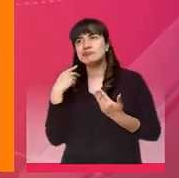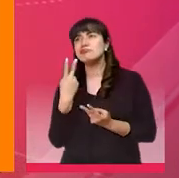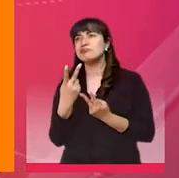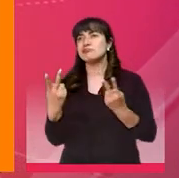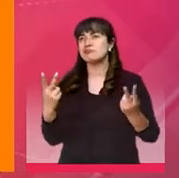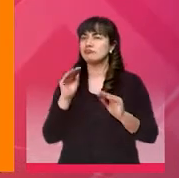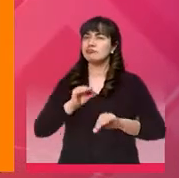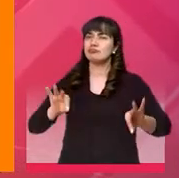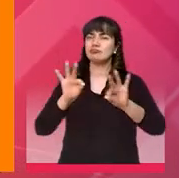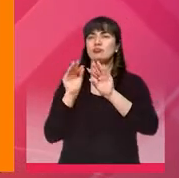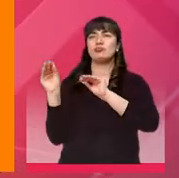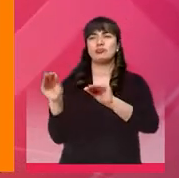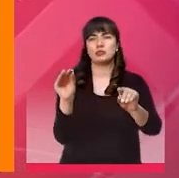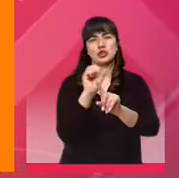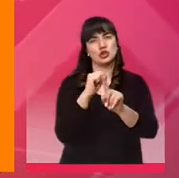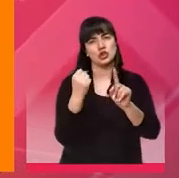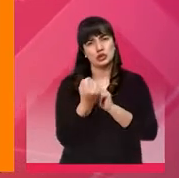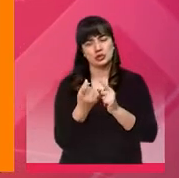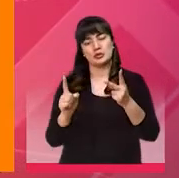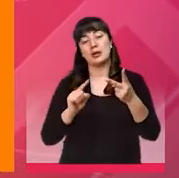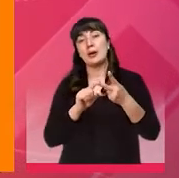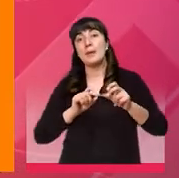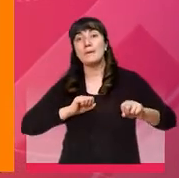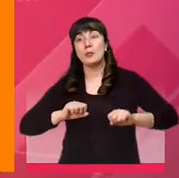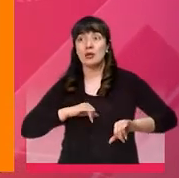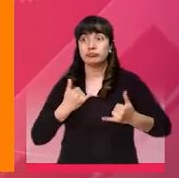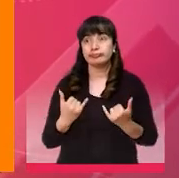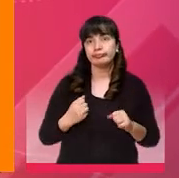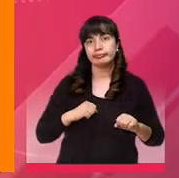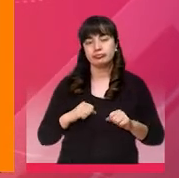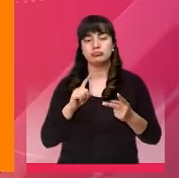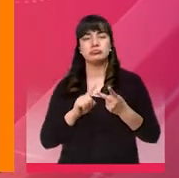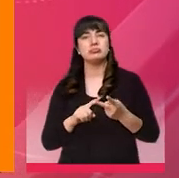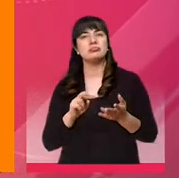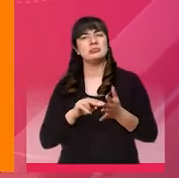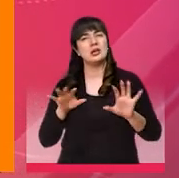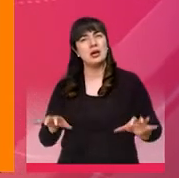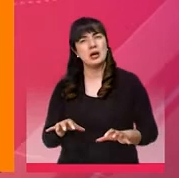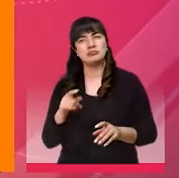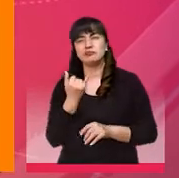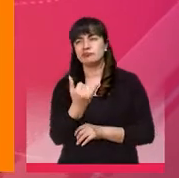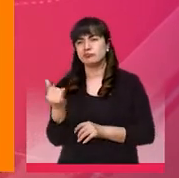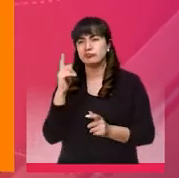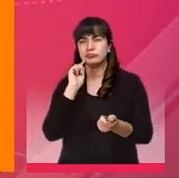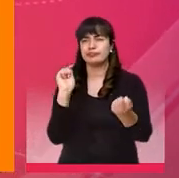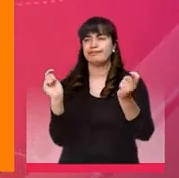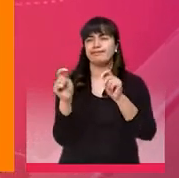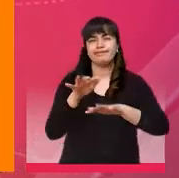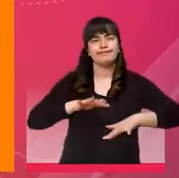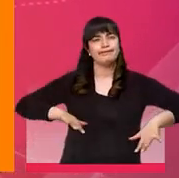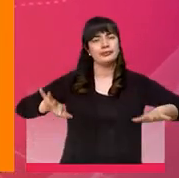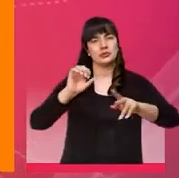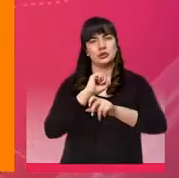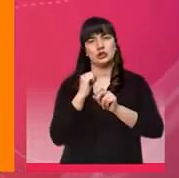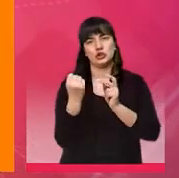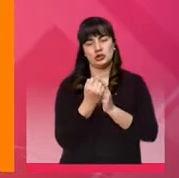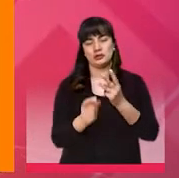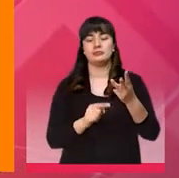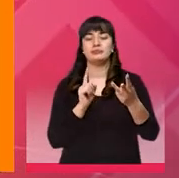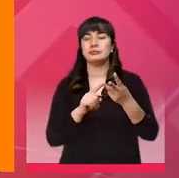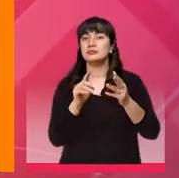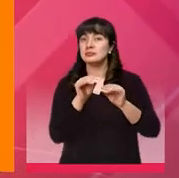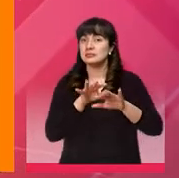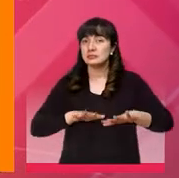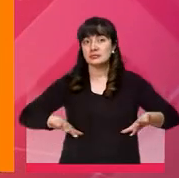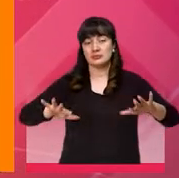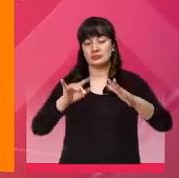pedagogía social; Bogotá actúa, que promueve las acciones colectivas que apuntan a transformar los entornos sociales y los territorios; y